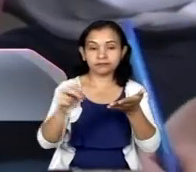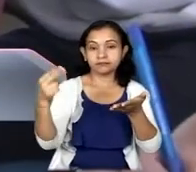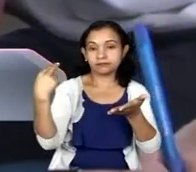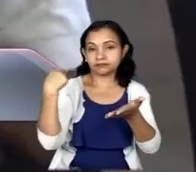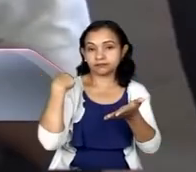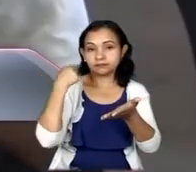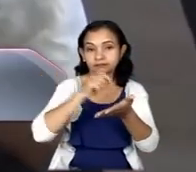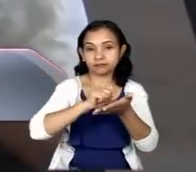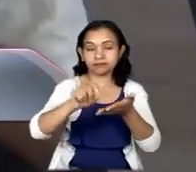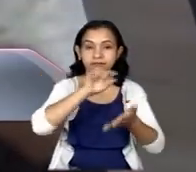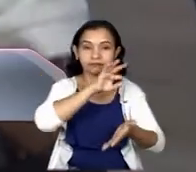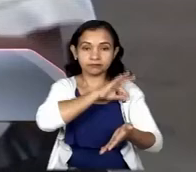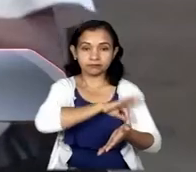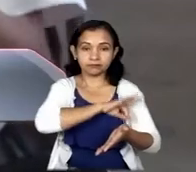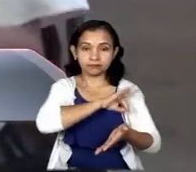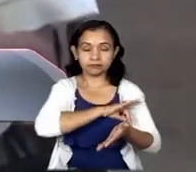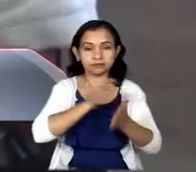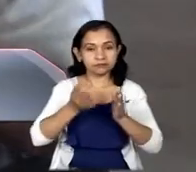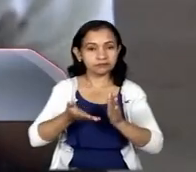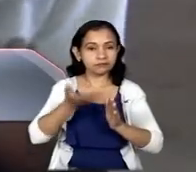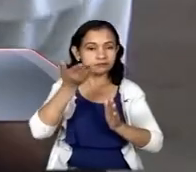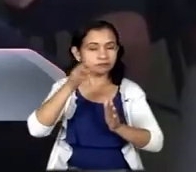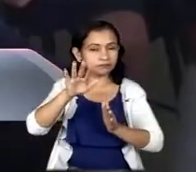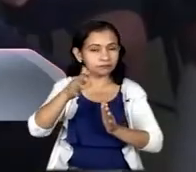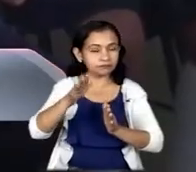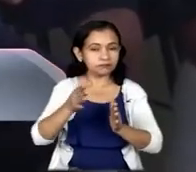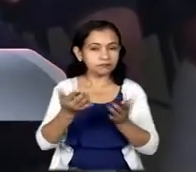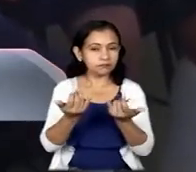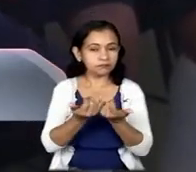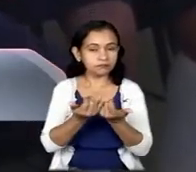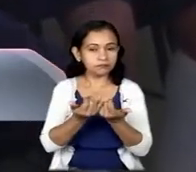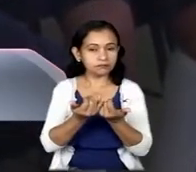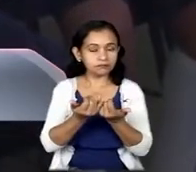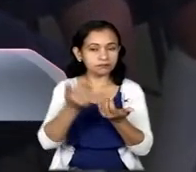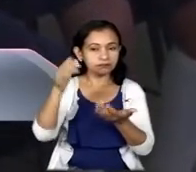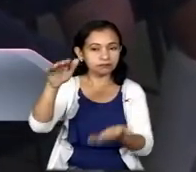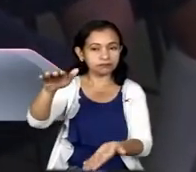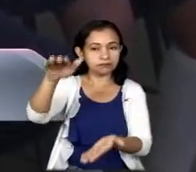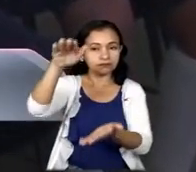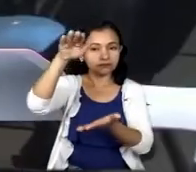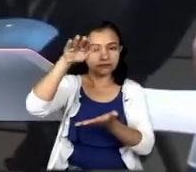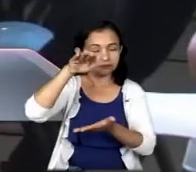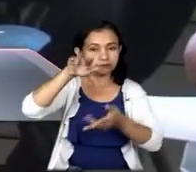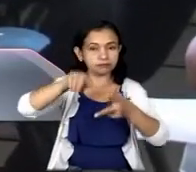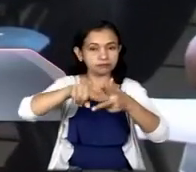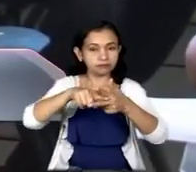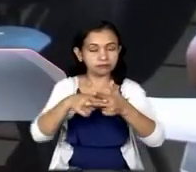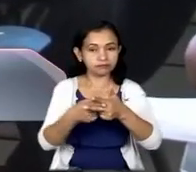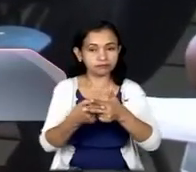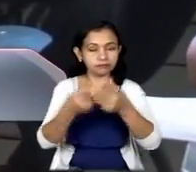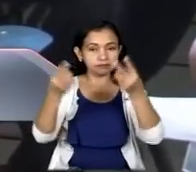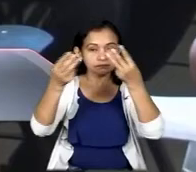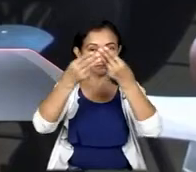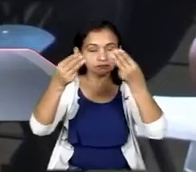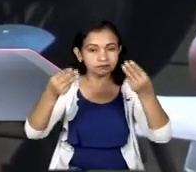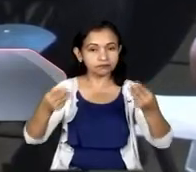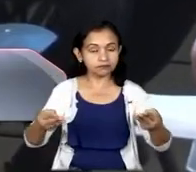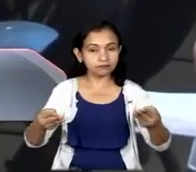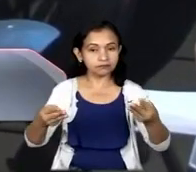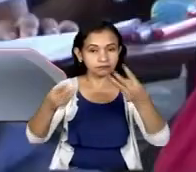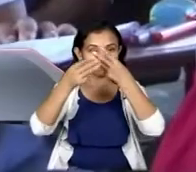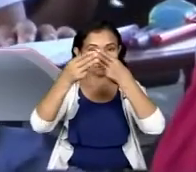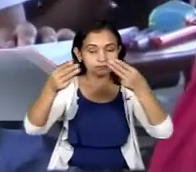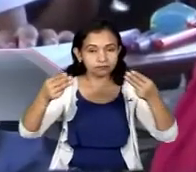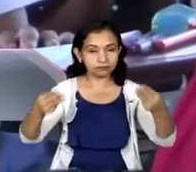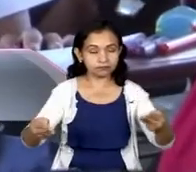tiene un salario alto, recibe su paquete. Al iniciar el año recibe su